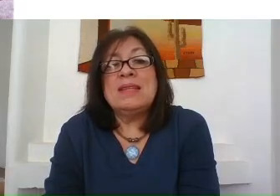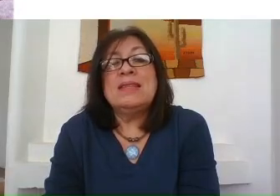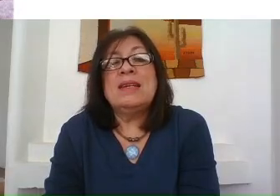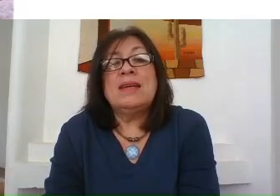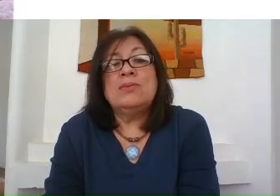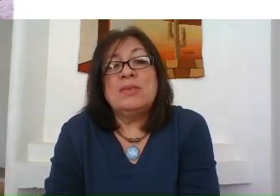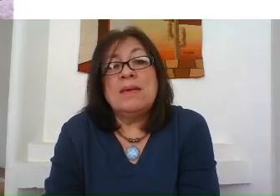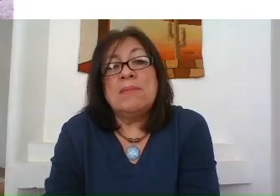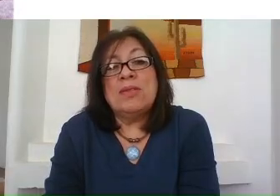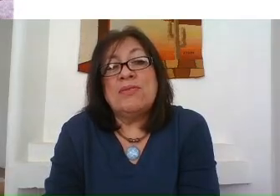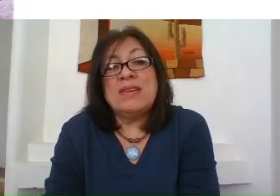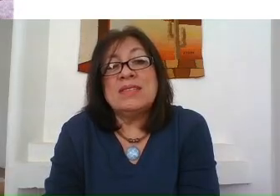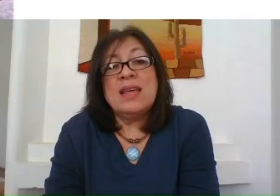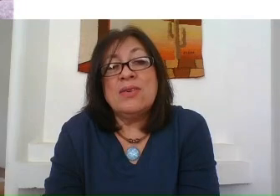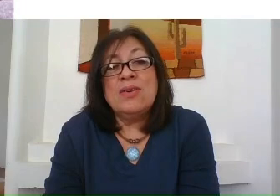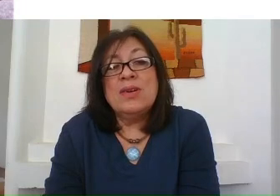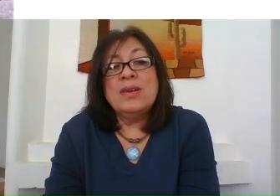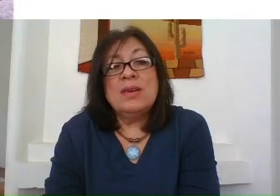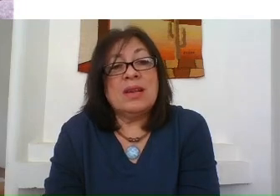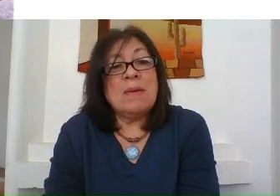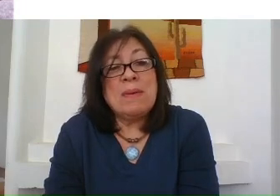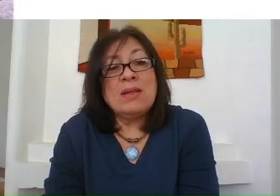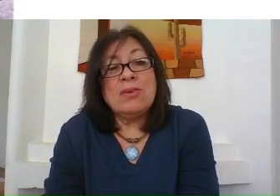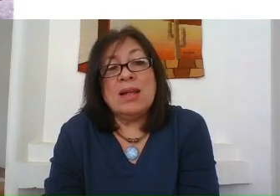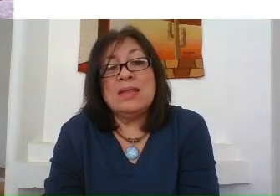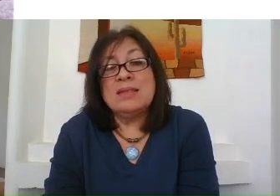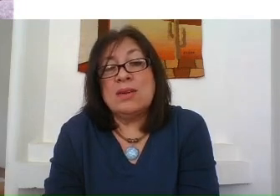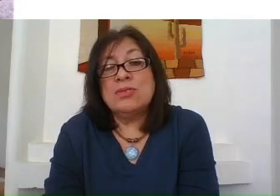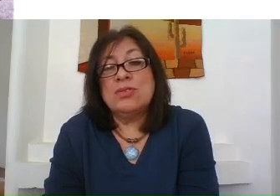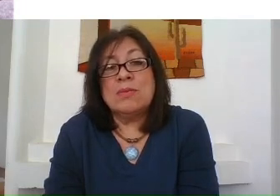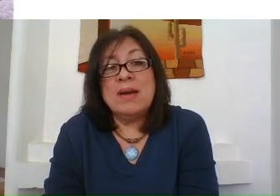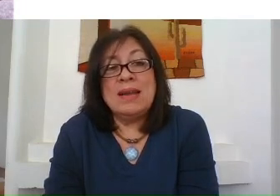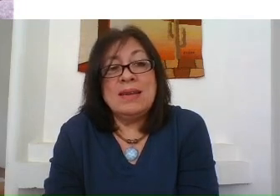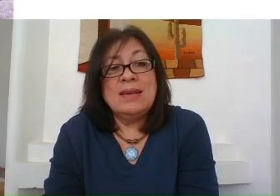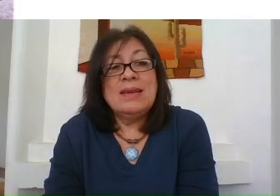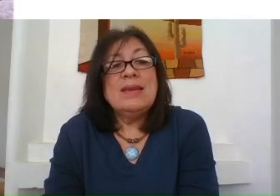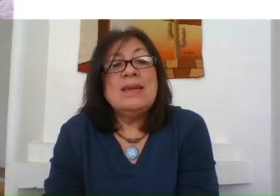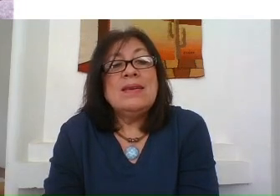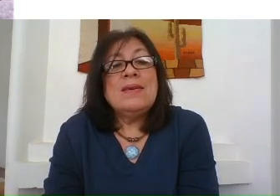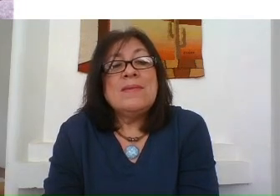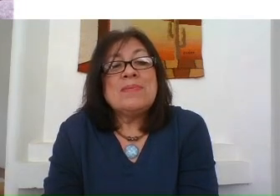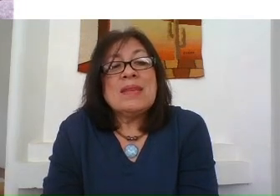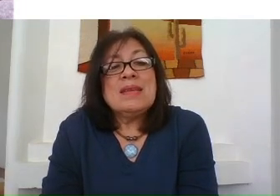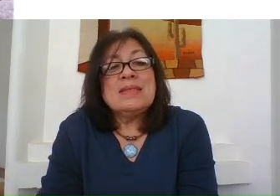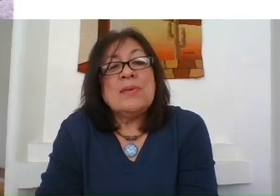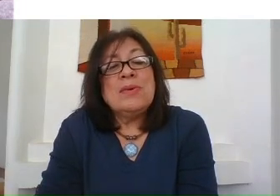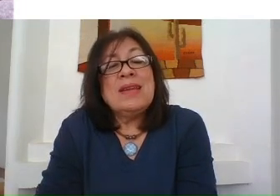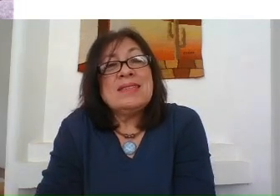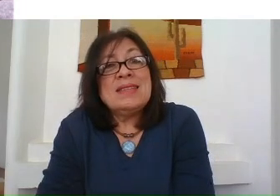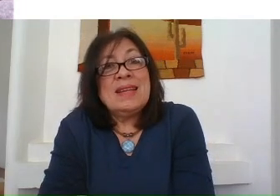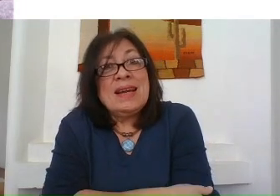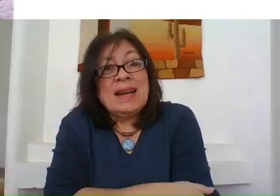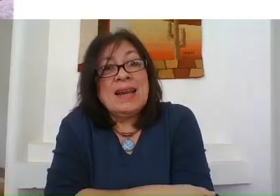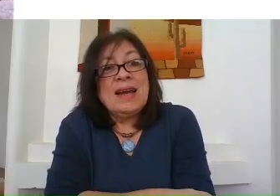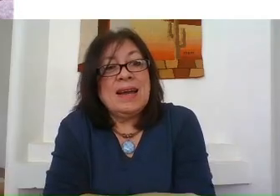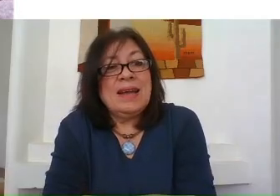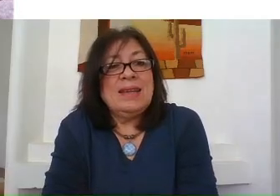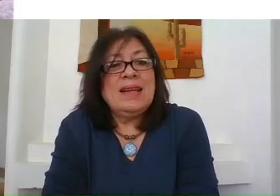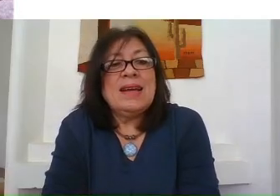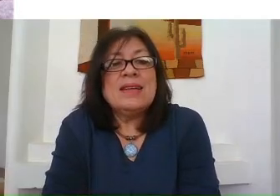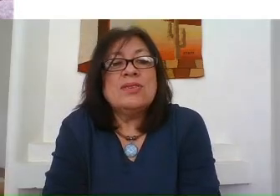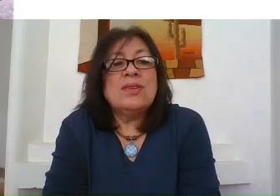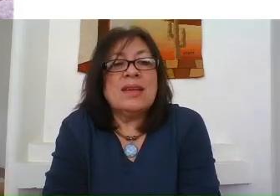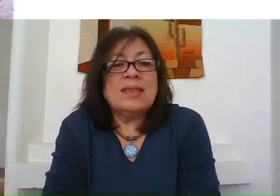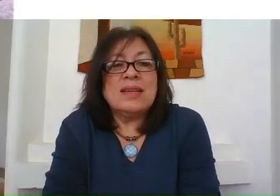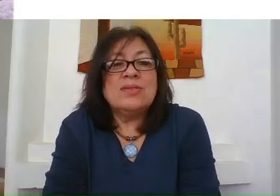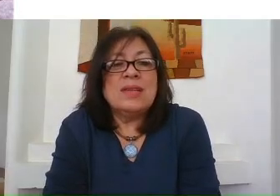se presentan en un tiempo desfasado respecto al desarrollo normal. Según Lejarraga, en